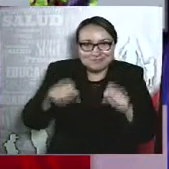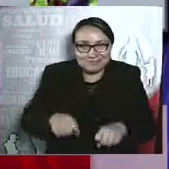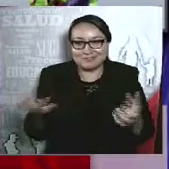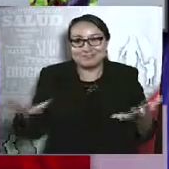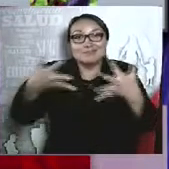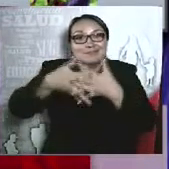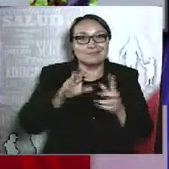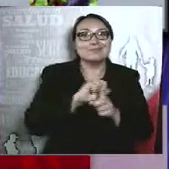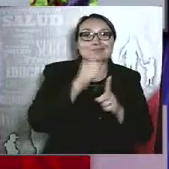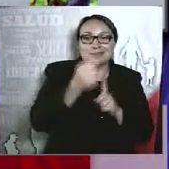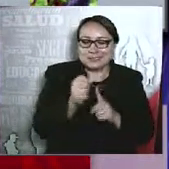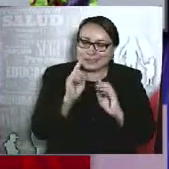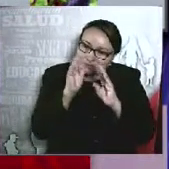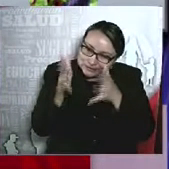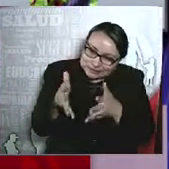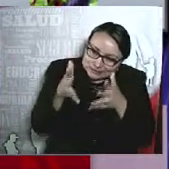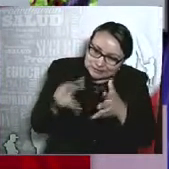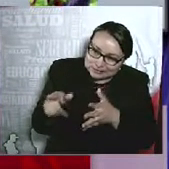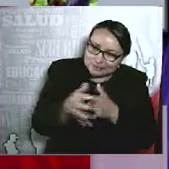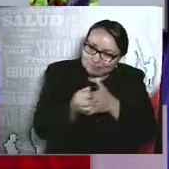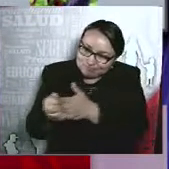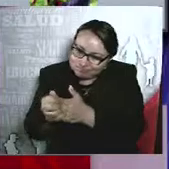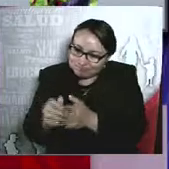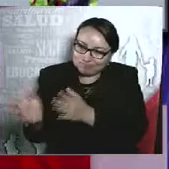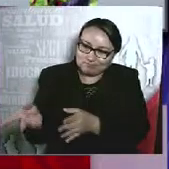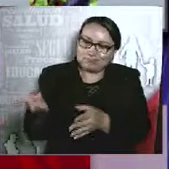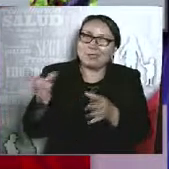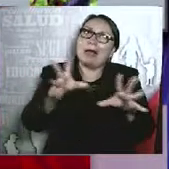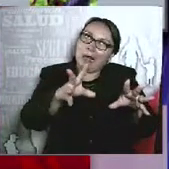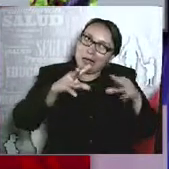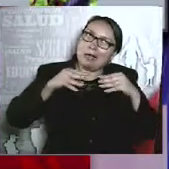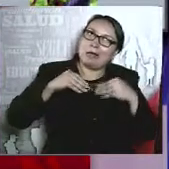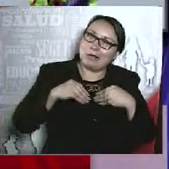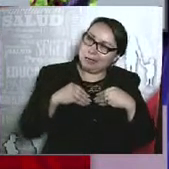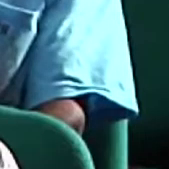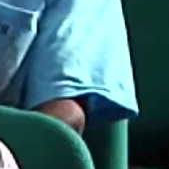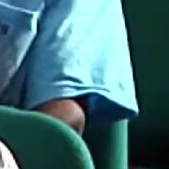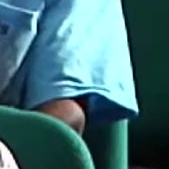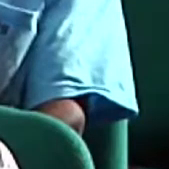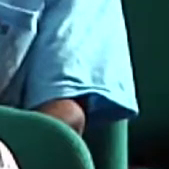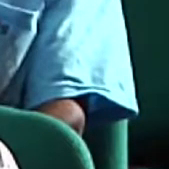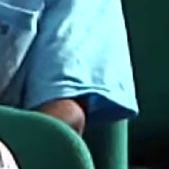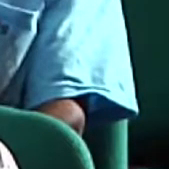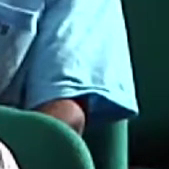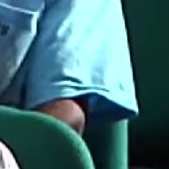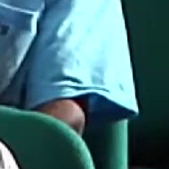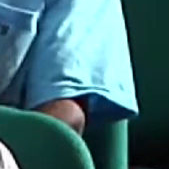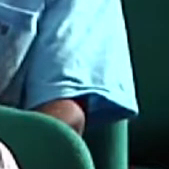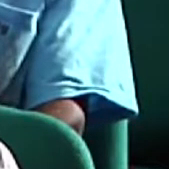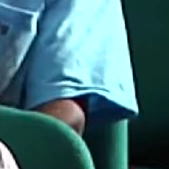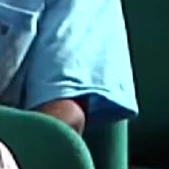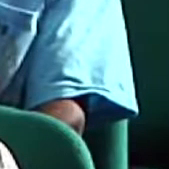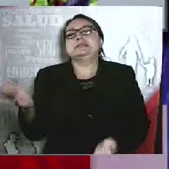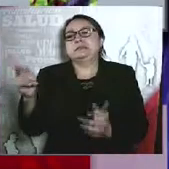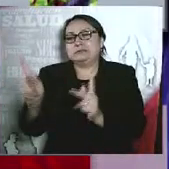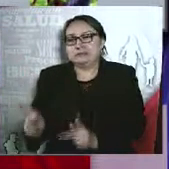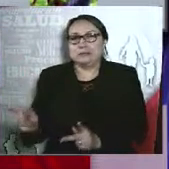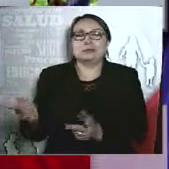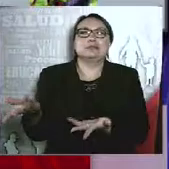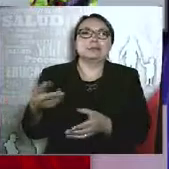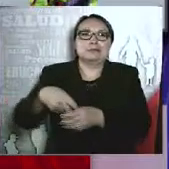es tratar de orientar a estas personas para que se puedan adaptar fácil a una vida en sociedad que no es fácil. Ahí hemos descubierto que es